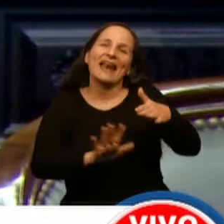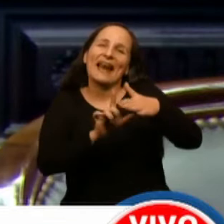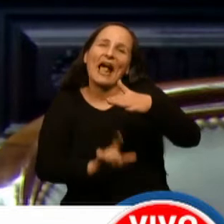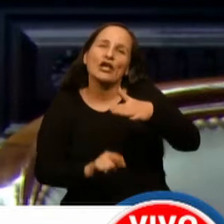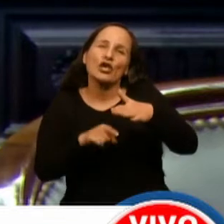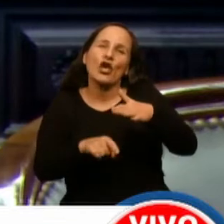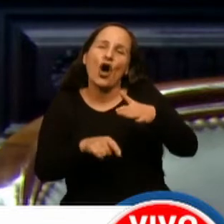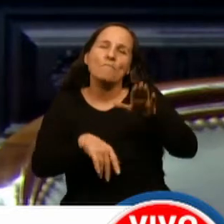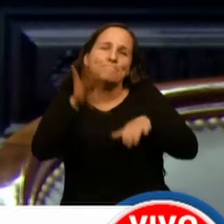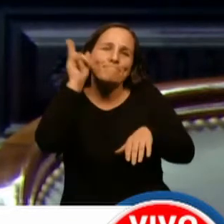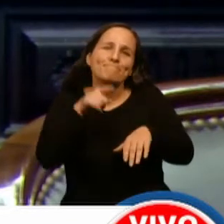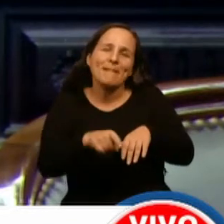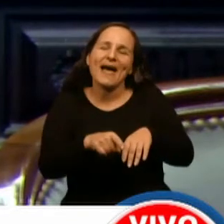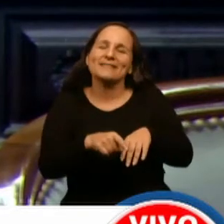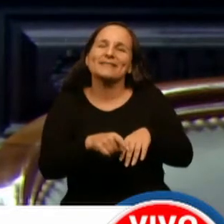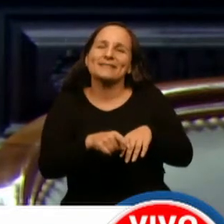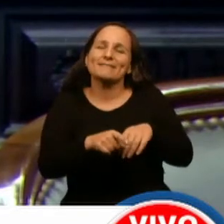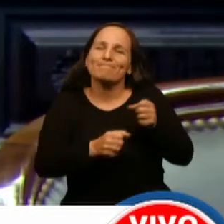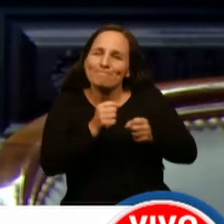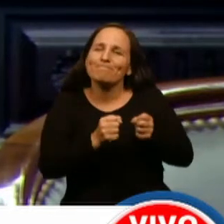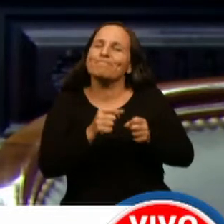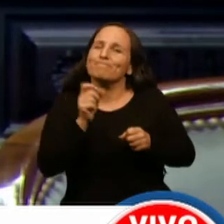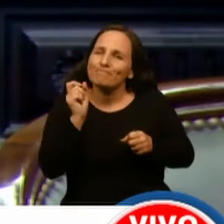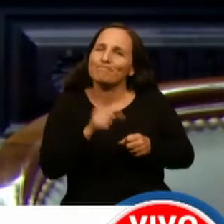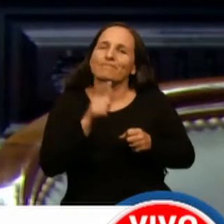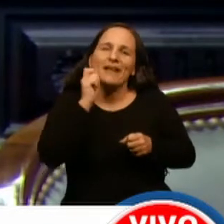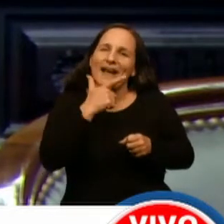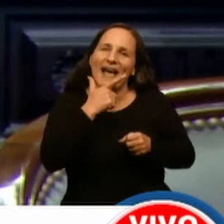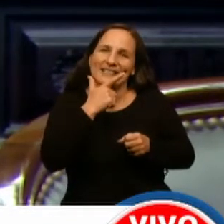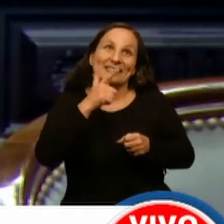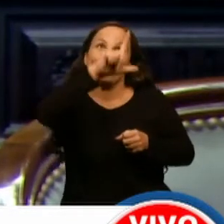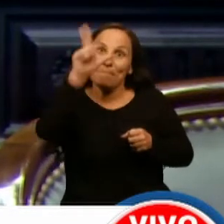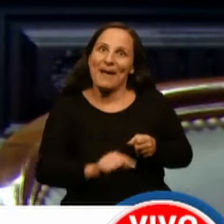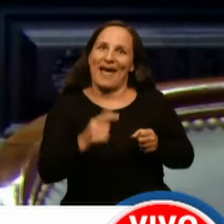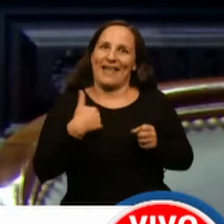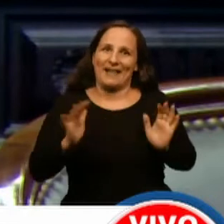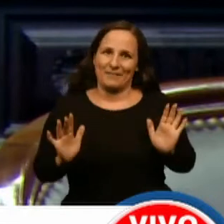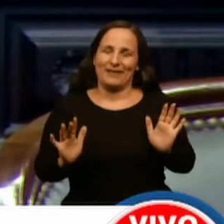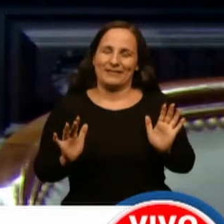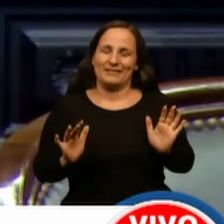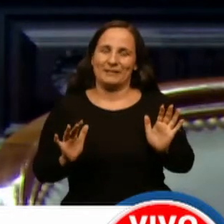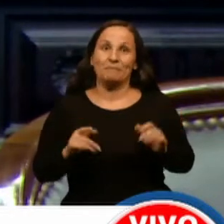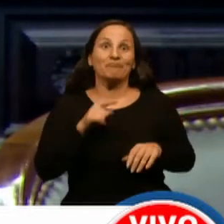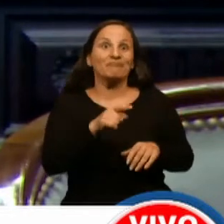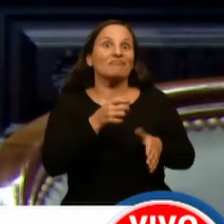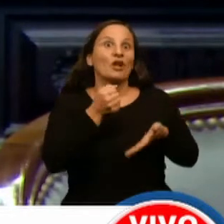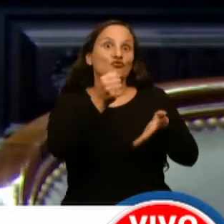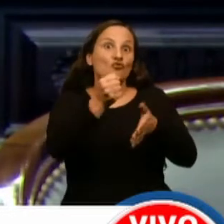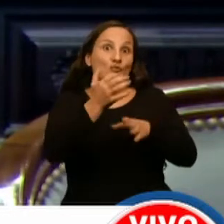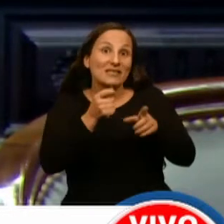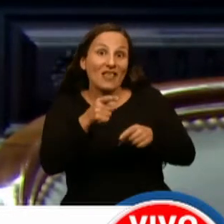donde se produce fundamentalmente y esencialmente el gas que consume el resto del país. Este subsidio,